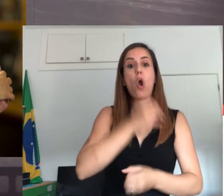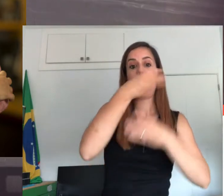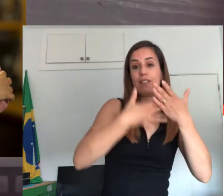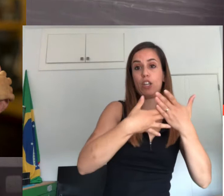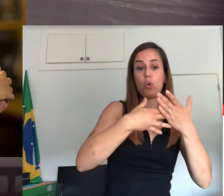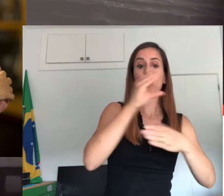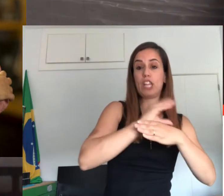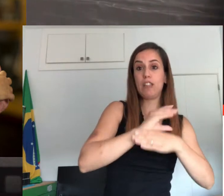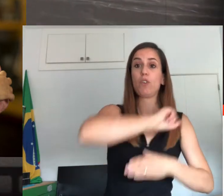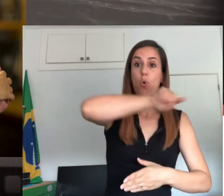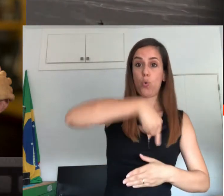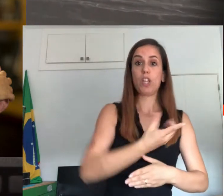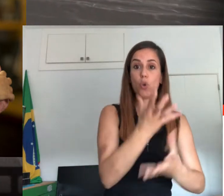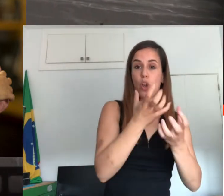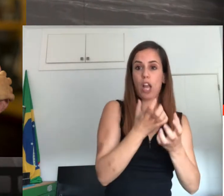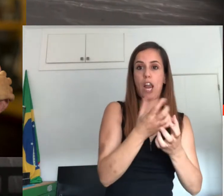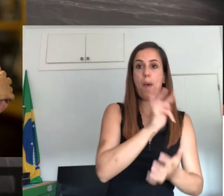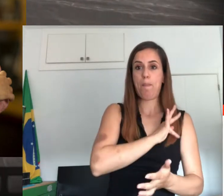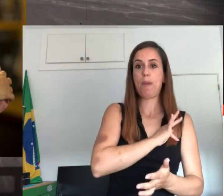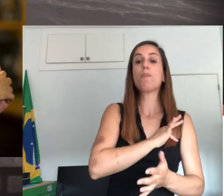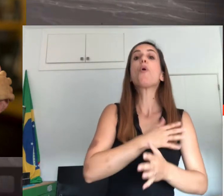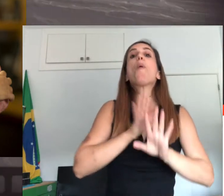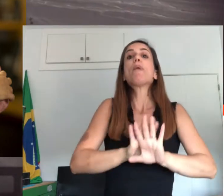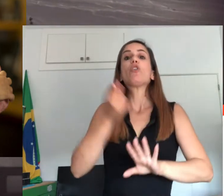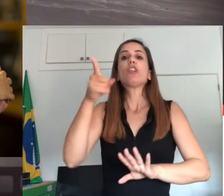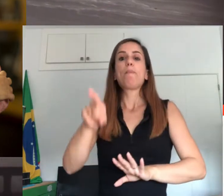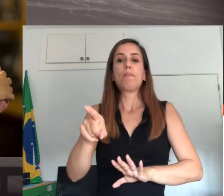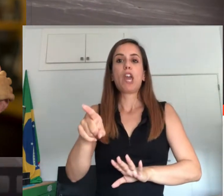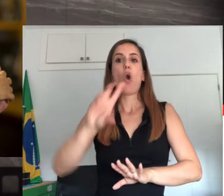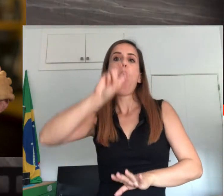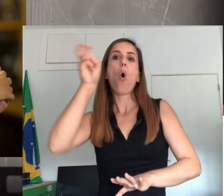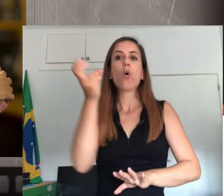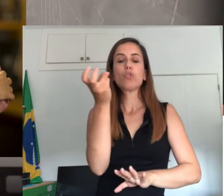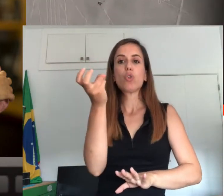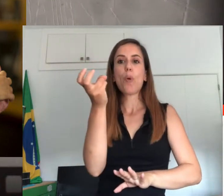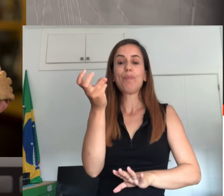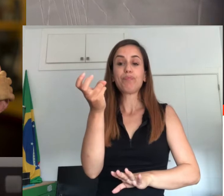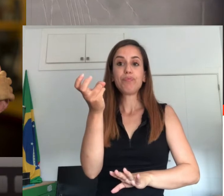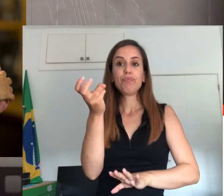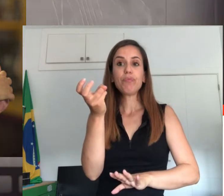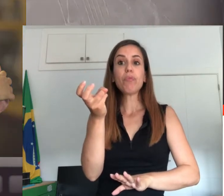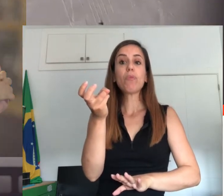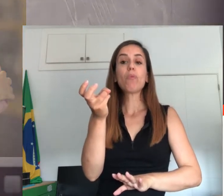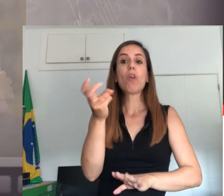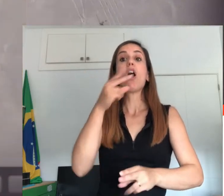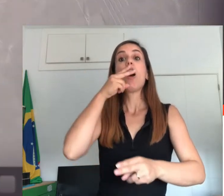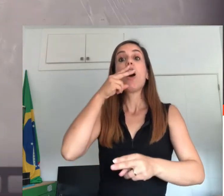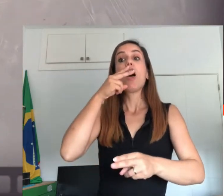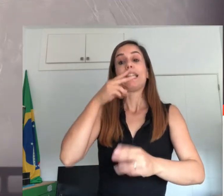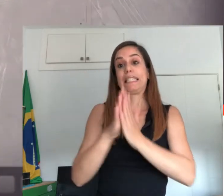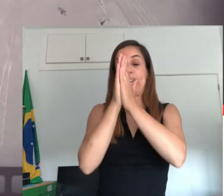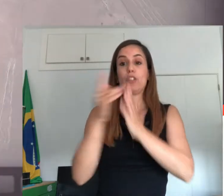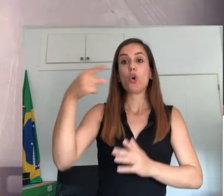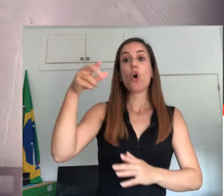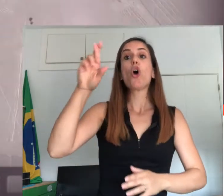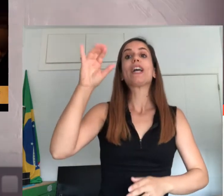bastante extraordinario, sino que también es ganadora de otro Best Paper internacional, ya que es la mayor experta en el mundo del Santo